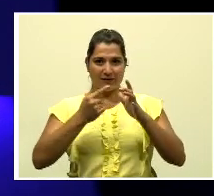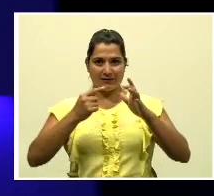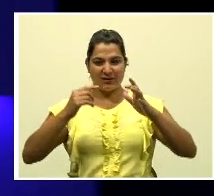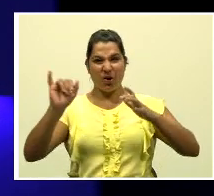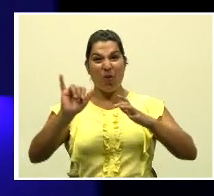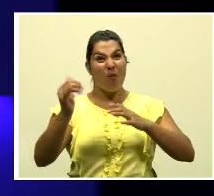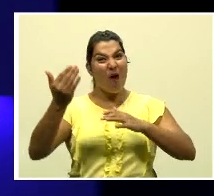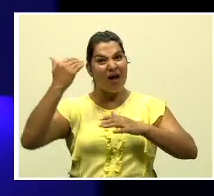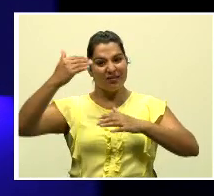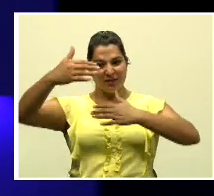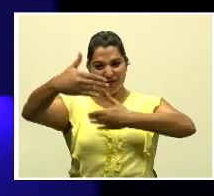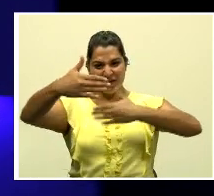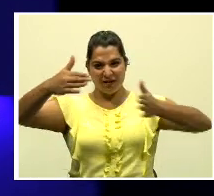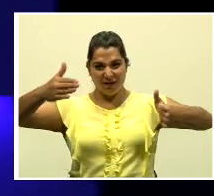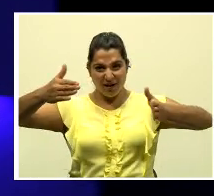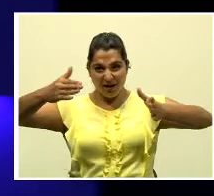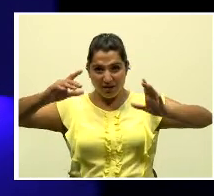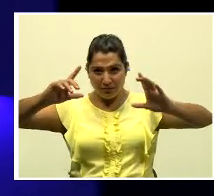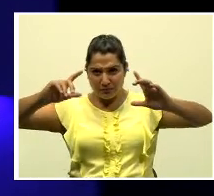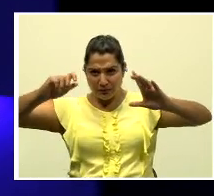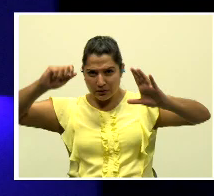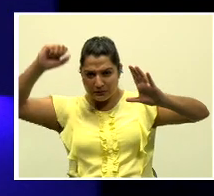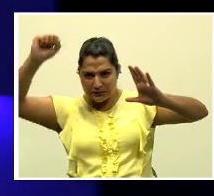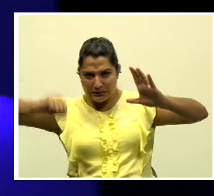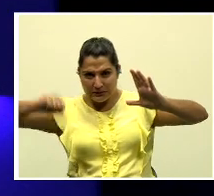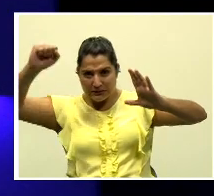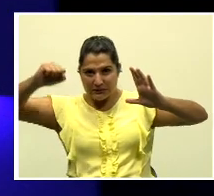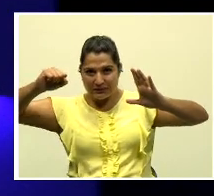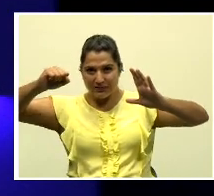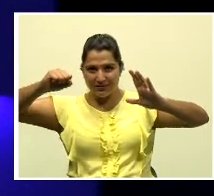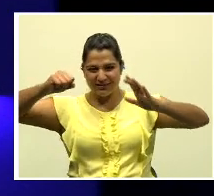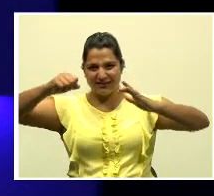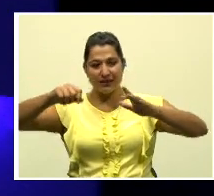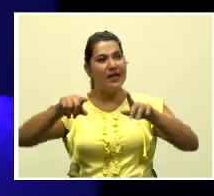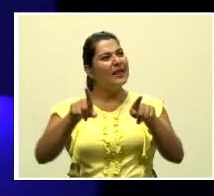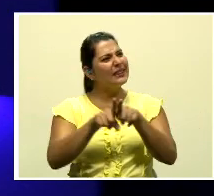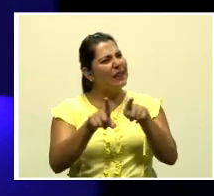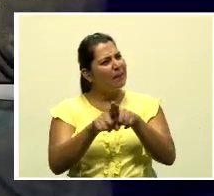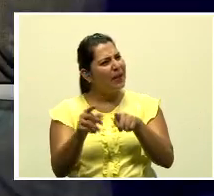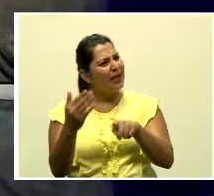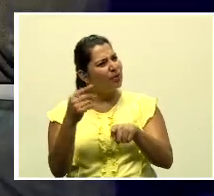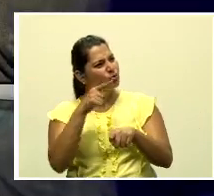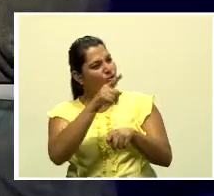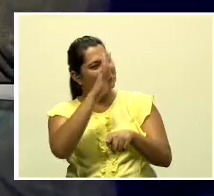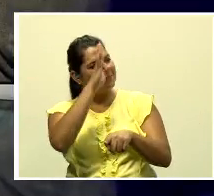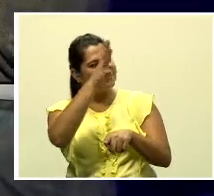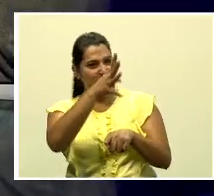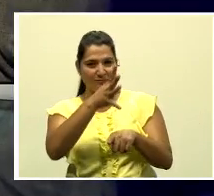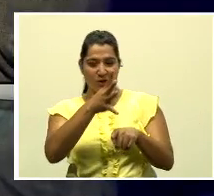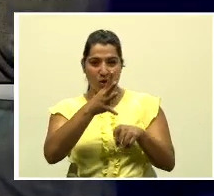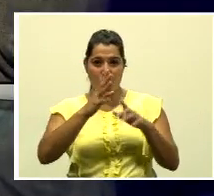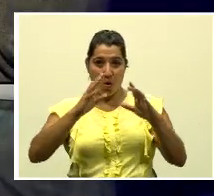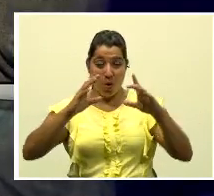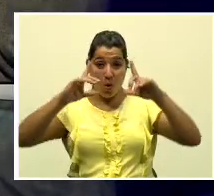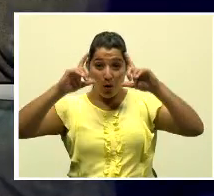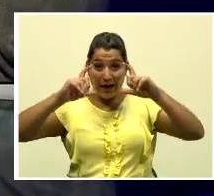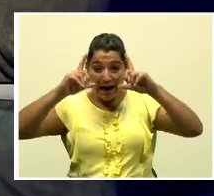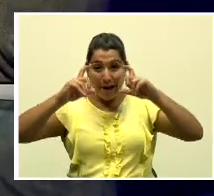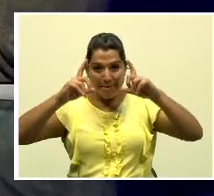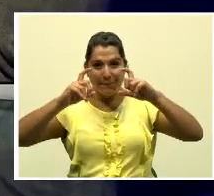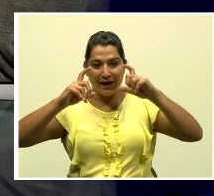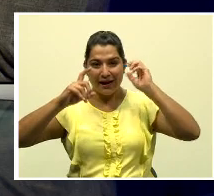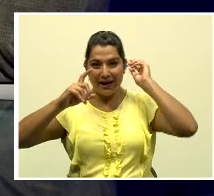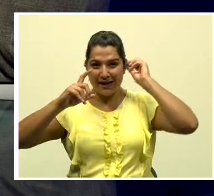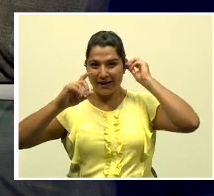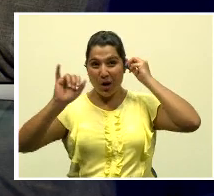Y incluso hace poco fabricó una cámara reflex con una impresora en 3D. Eso